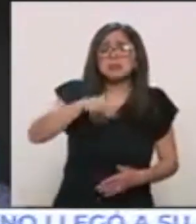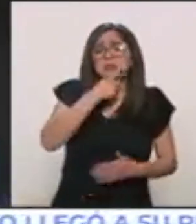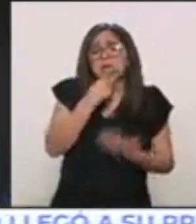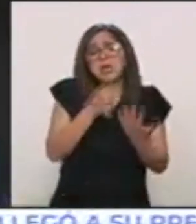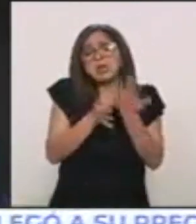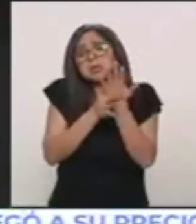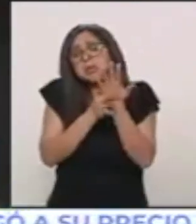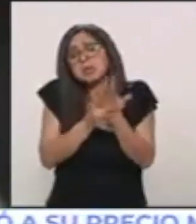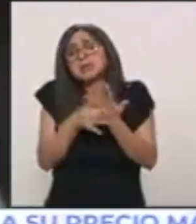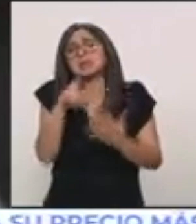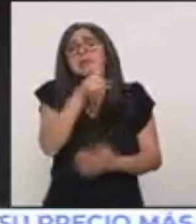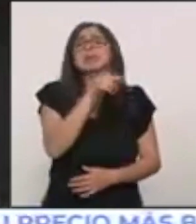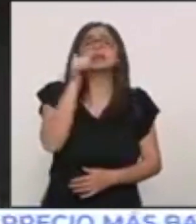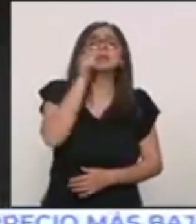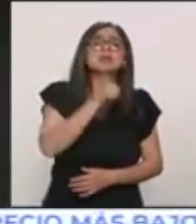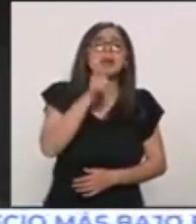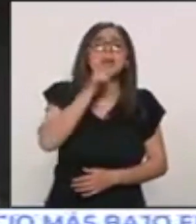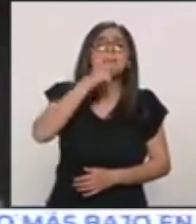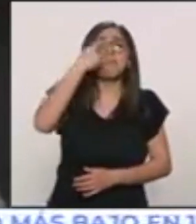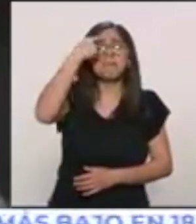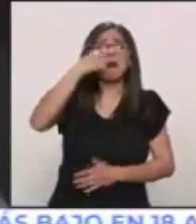o